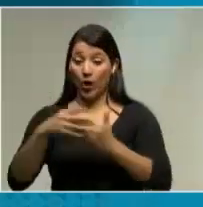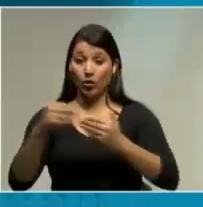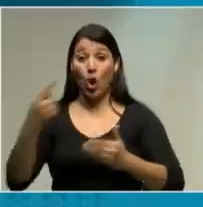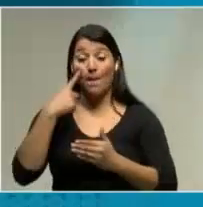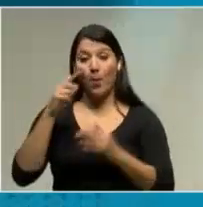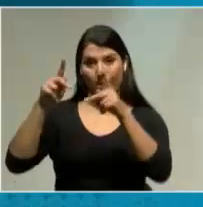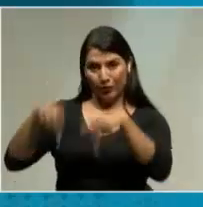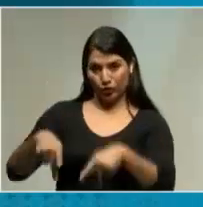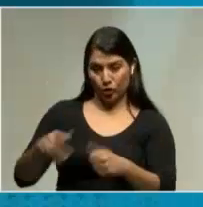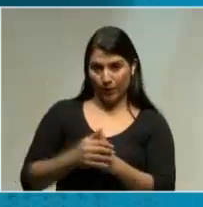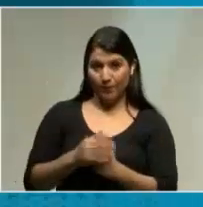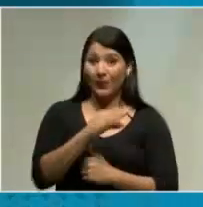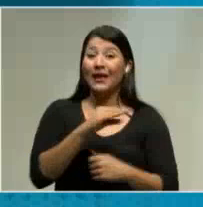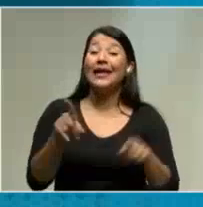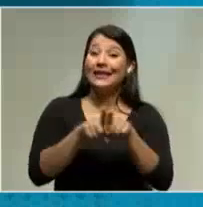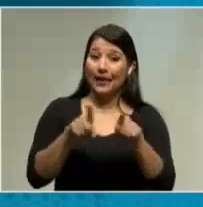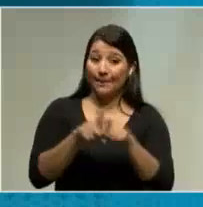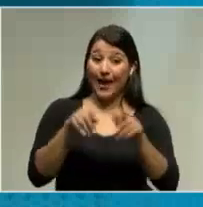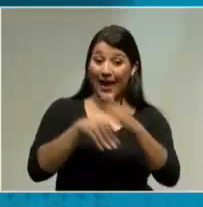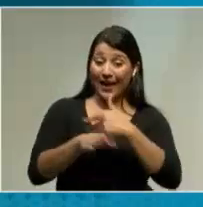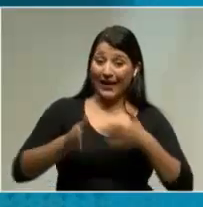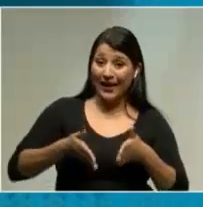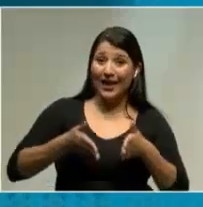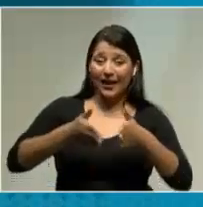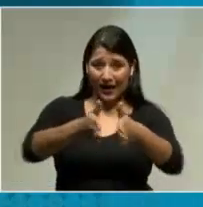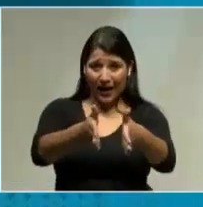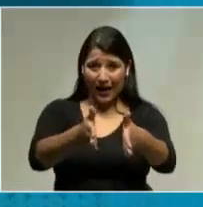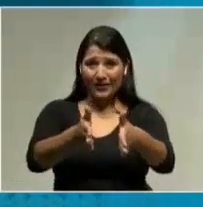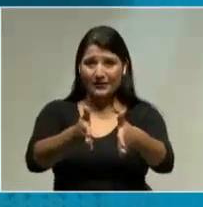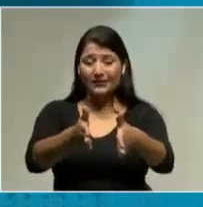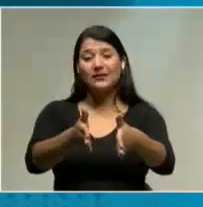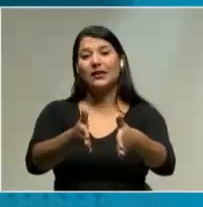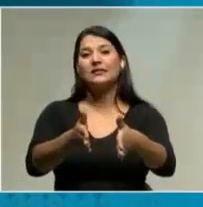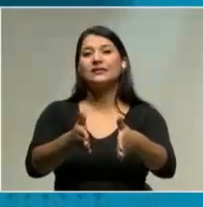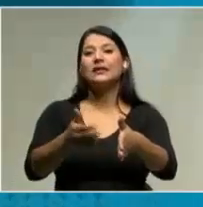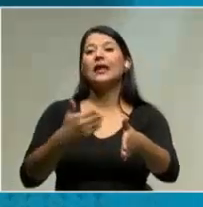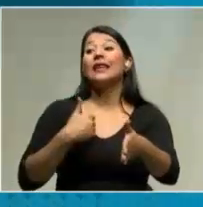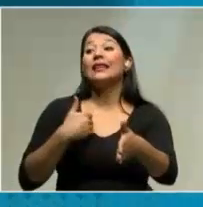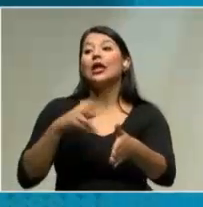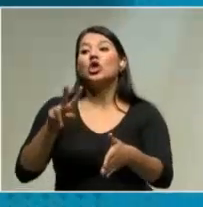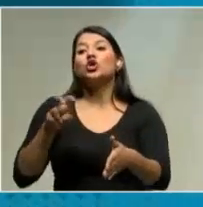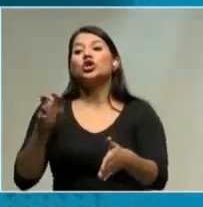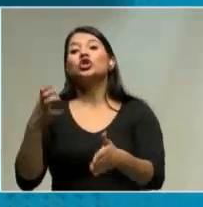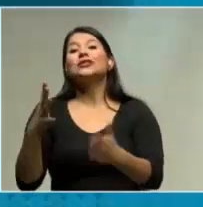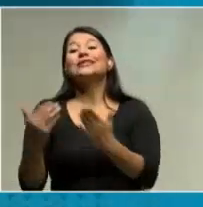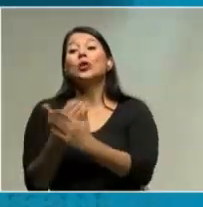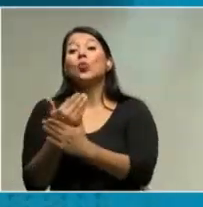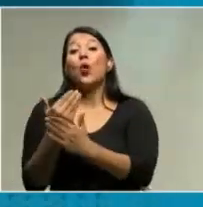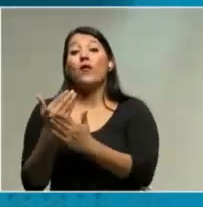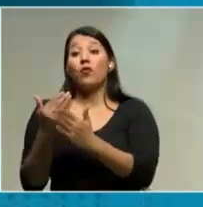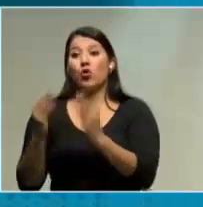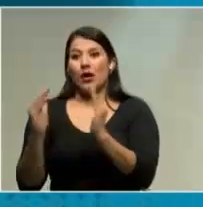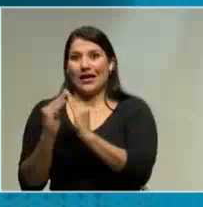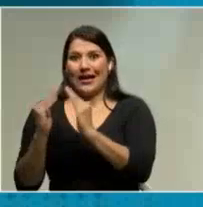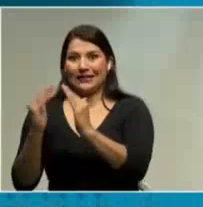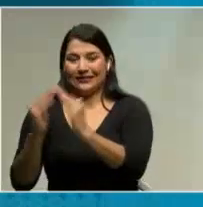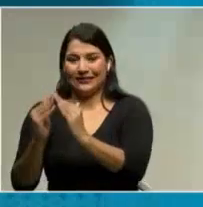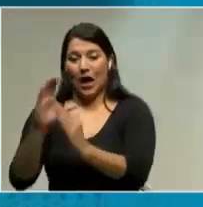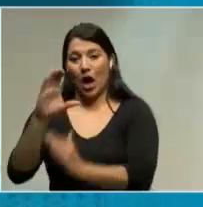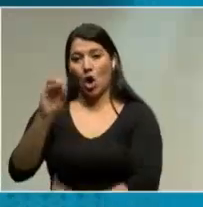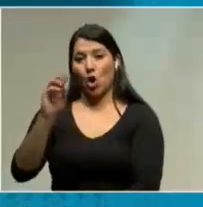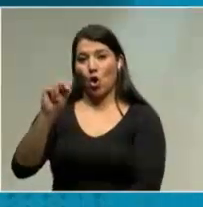$2.869 por persona. Además que en las calles que rodean 215 nuevos condominios y apartamentos, los tiempos de viaje en hora